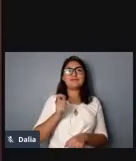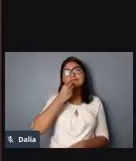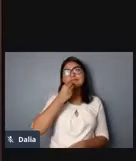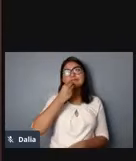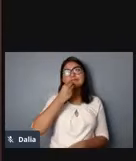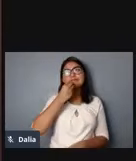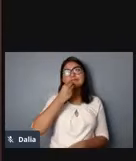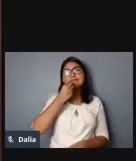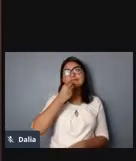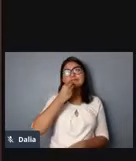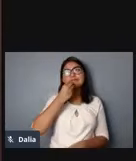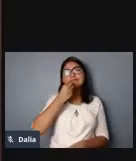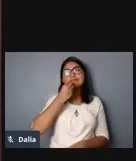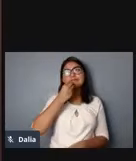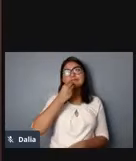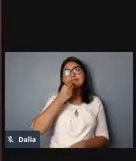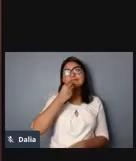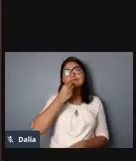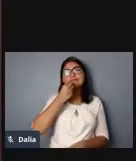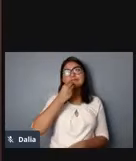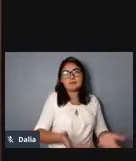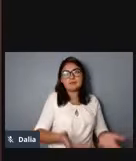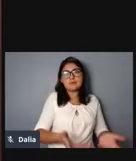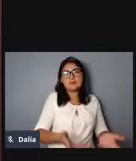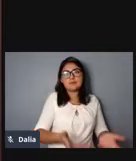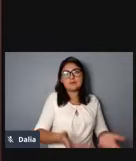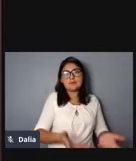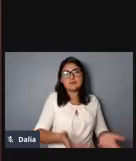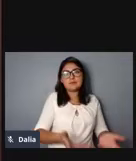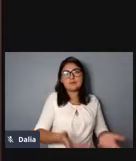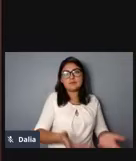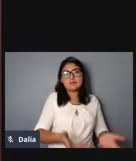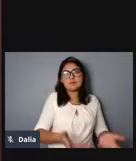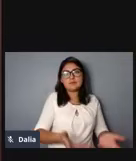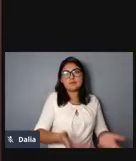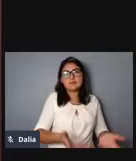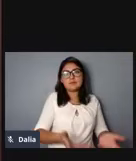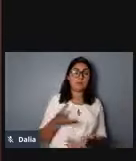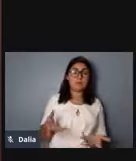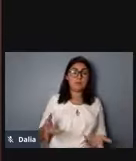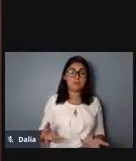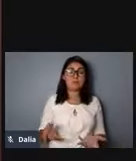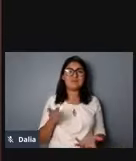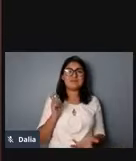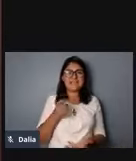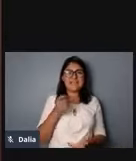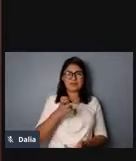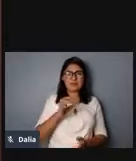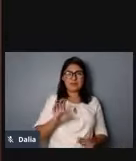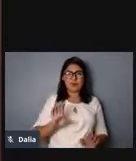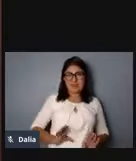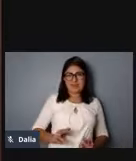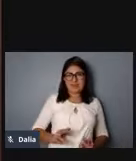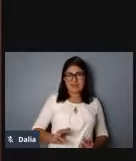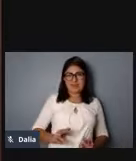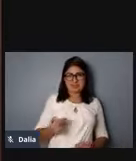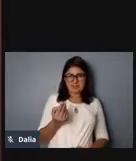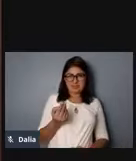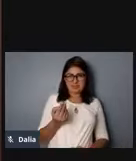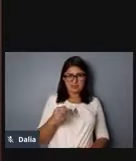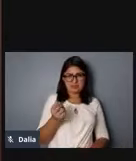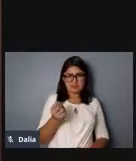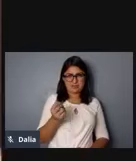o es meritocrático. Hago lo que me gusta y lo hago perfecto y me lleno